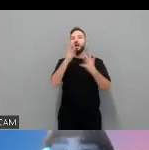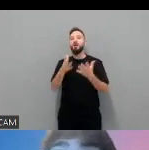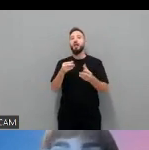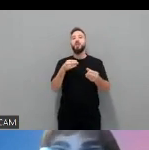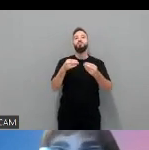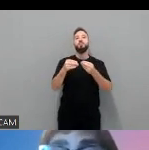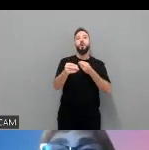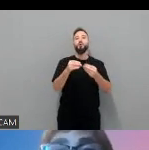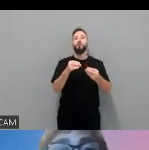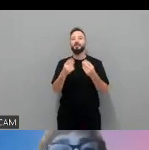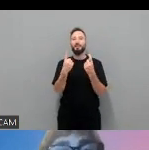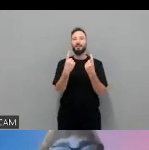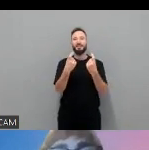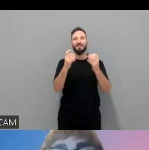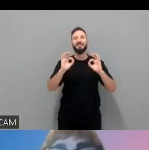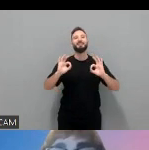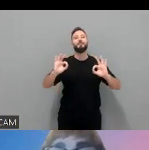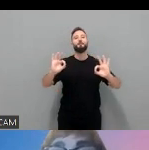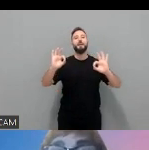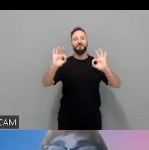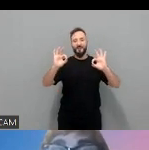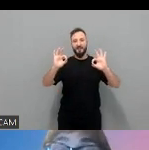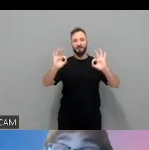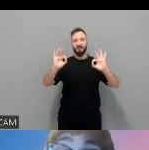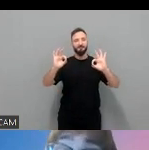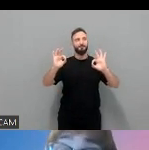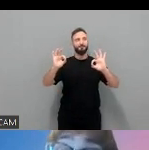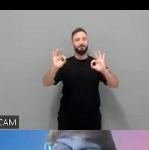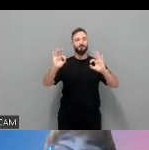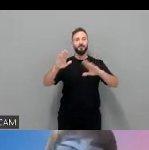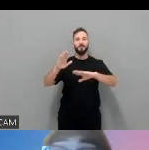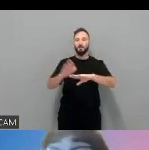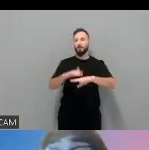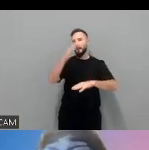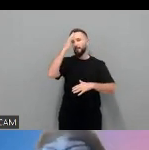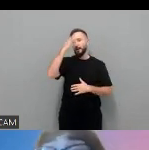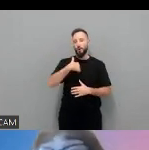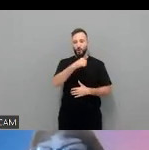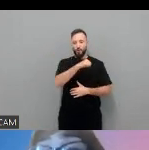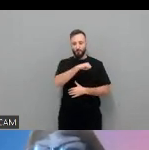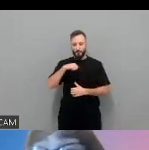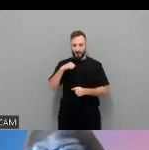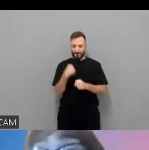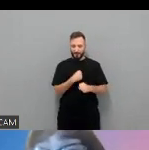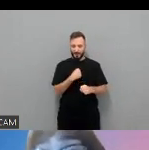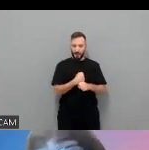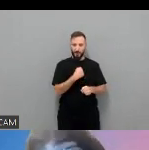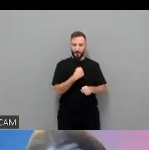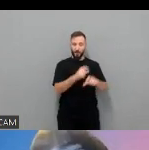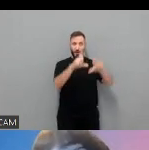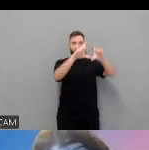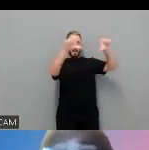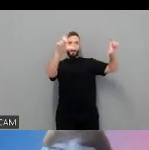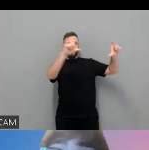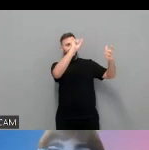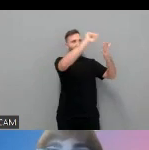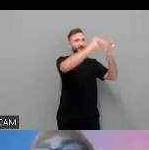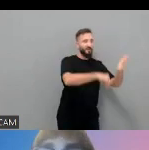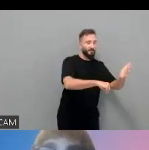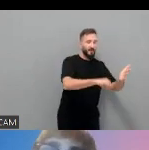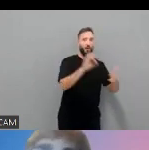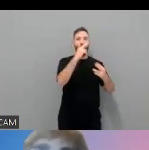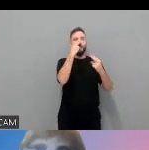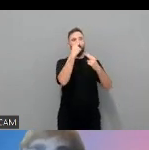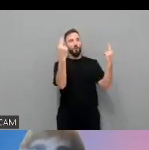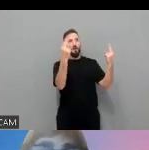que son específicas para si trabajo por cuenta ajena, es decir, trabajo para una empresa, ya sea privada o sea pública,